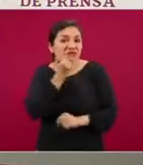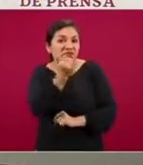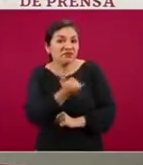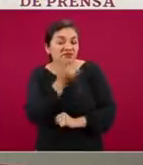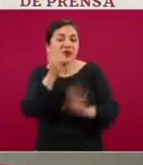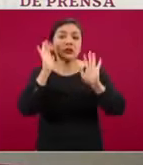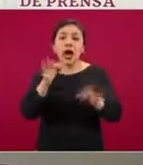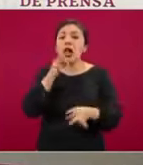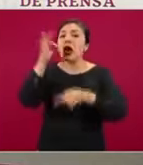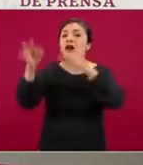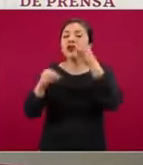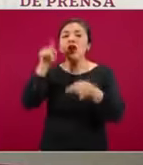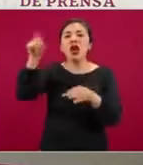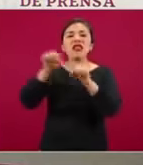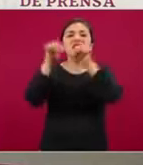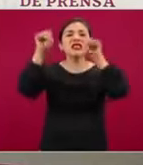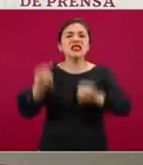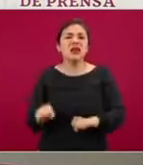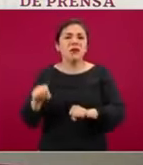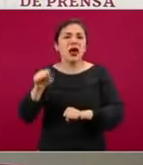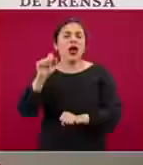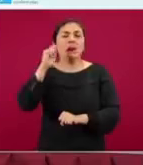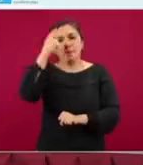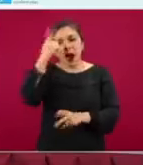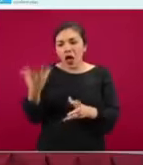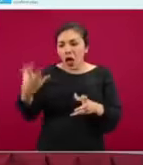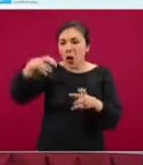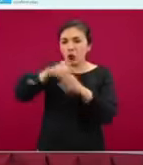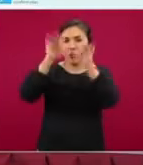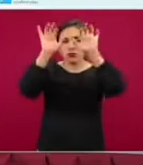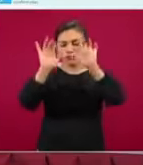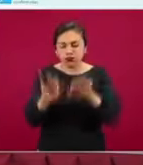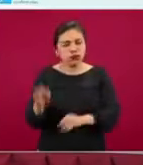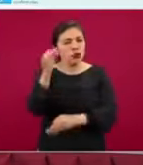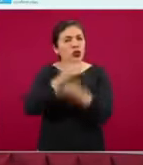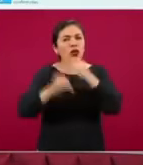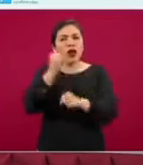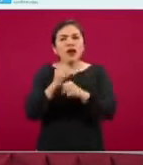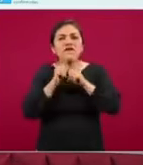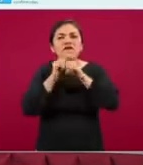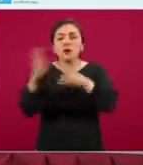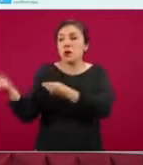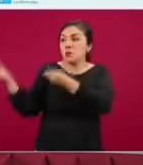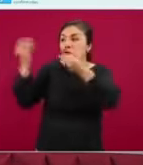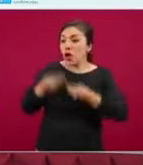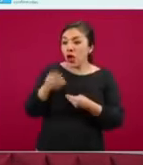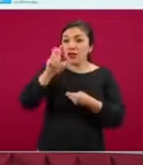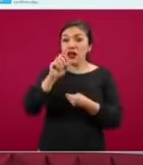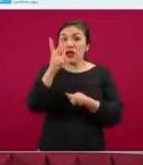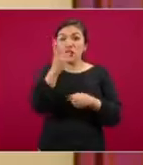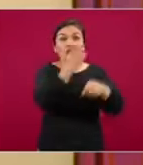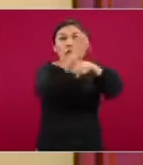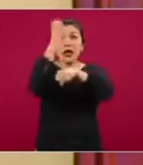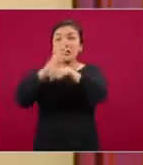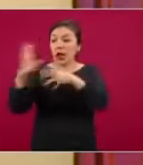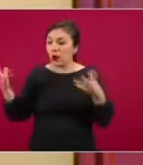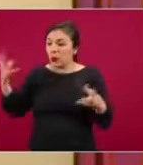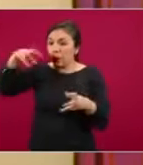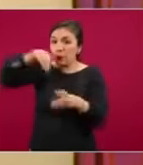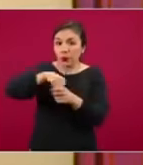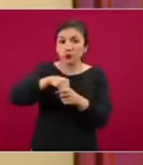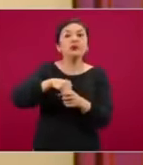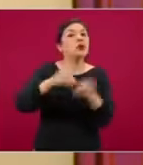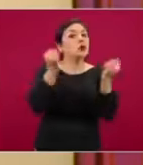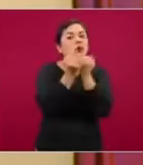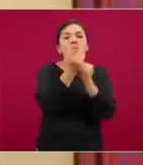la herramienta informática que integra toda la información que se envía de las 32 entidades federativas y lógicamente de